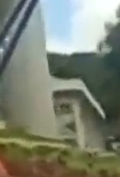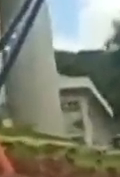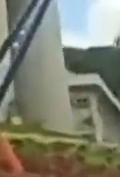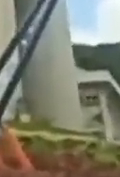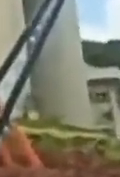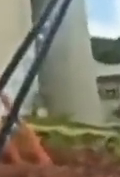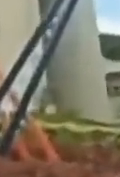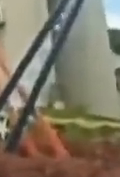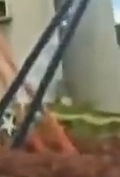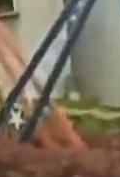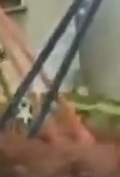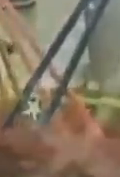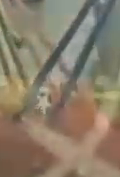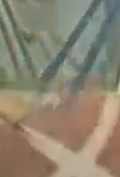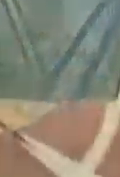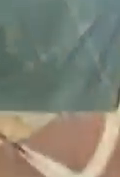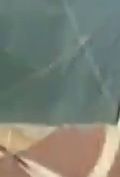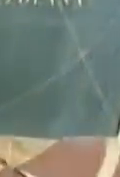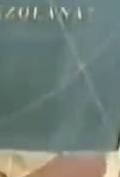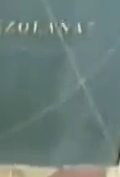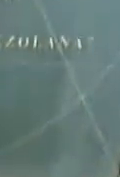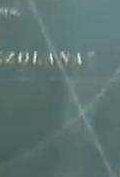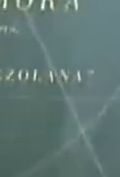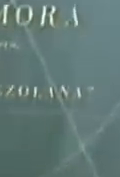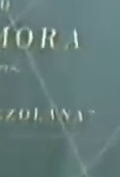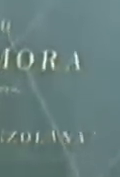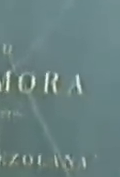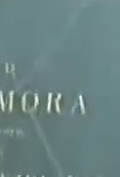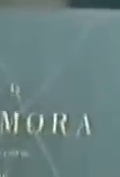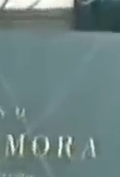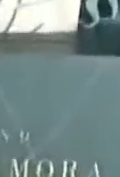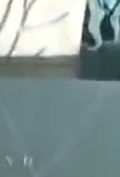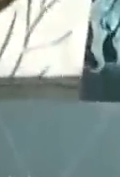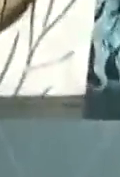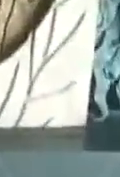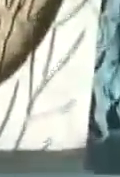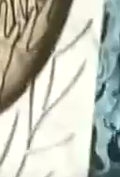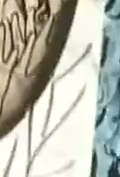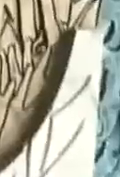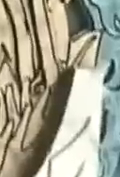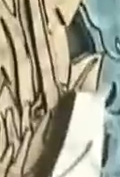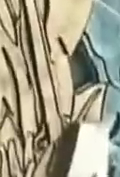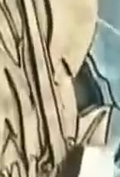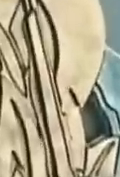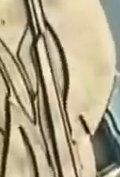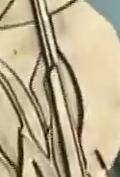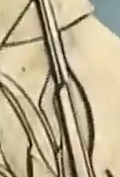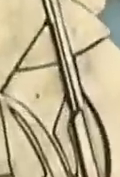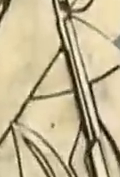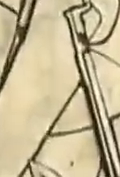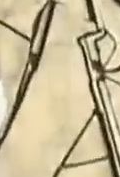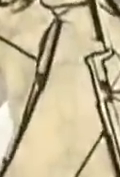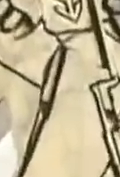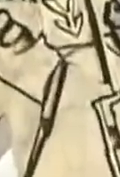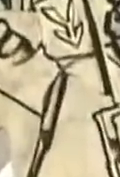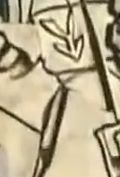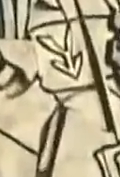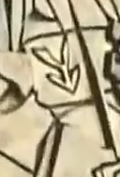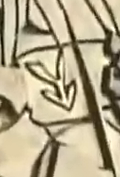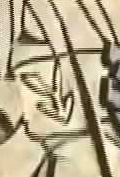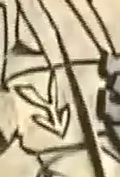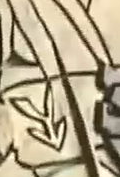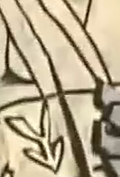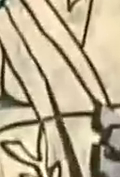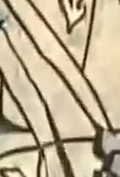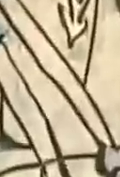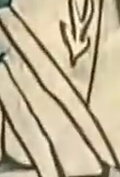informativo que establecemos a esta hora en la sede del Ministerio del Popular para la Defensa, ubicado en Fuerte Tiuna, en la ciudad de Caracas. Hay información